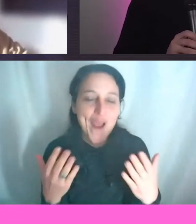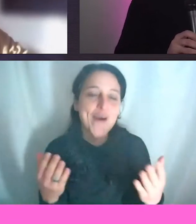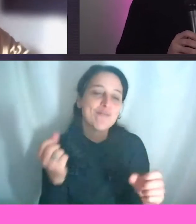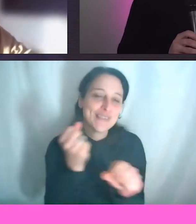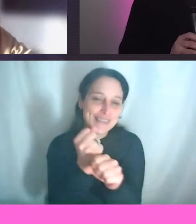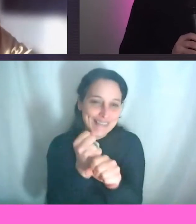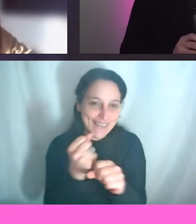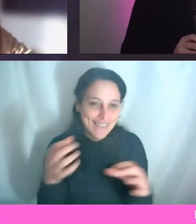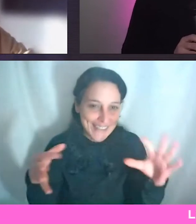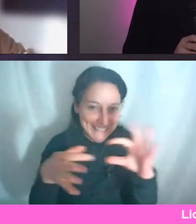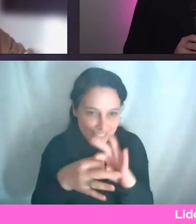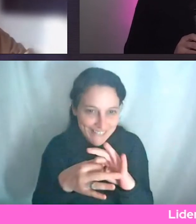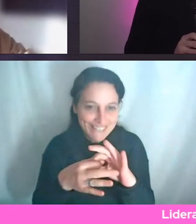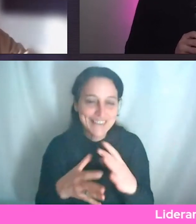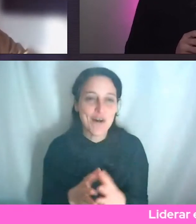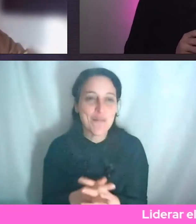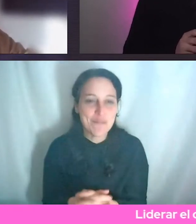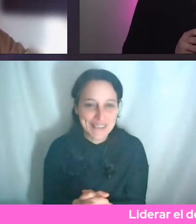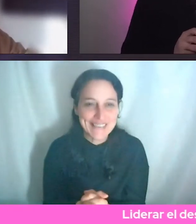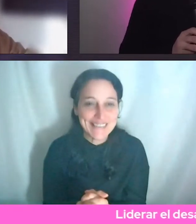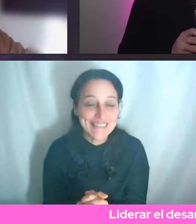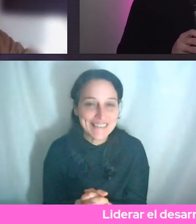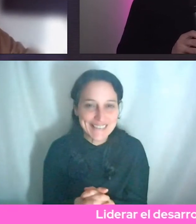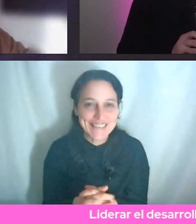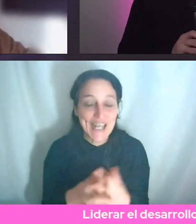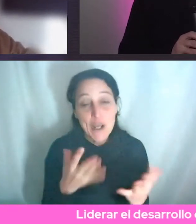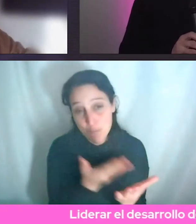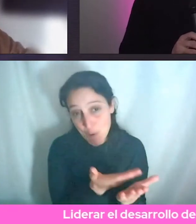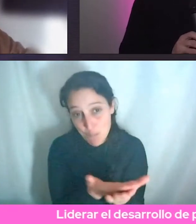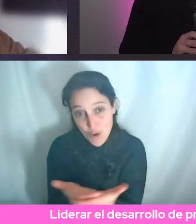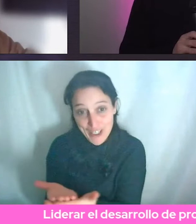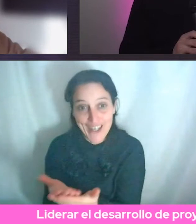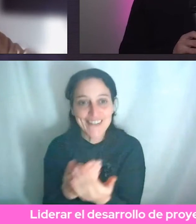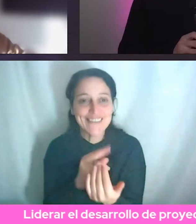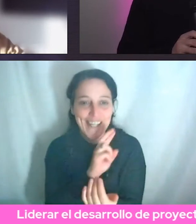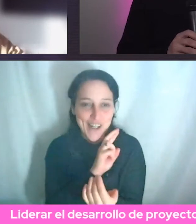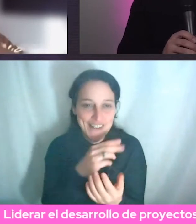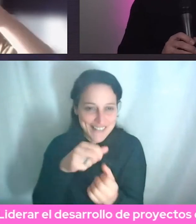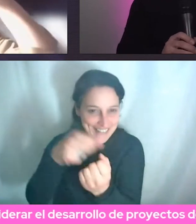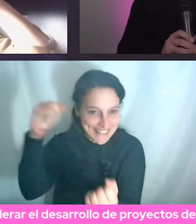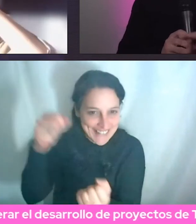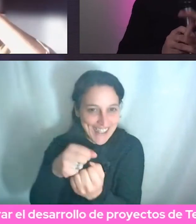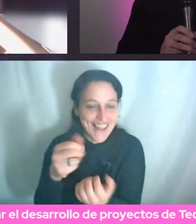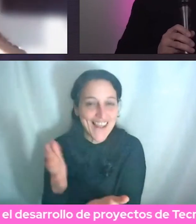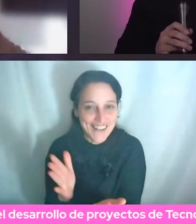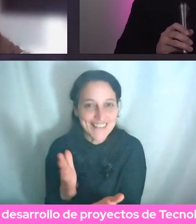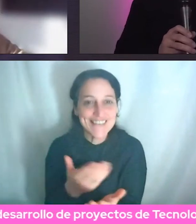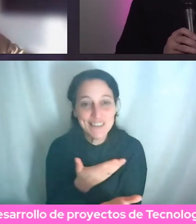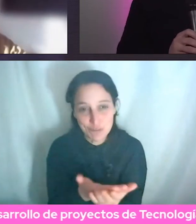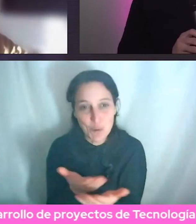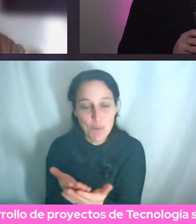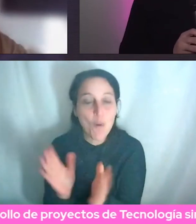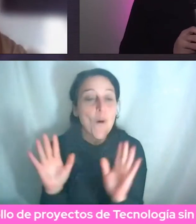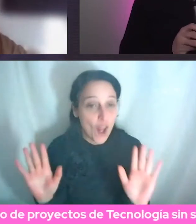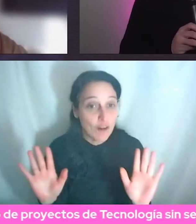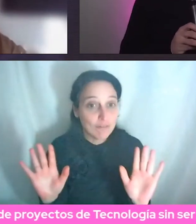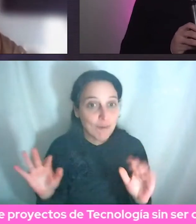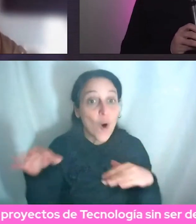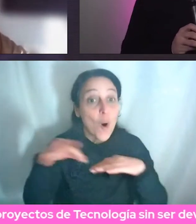nuestras egresadas. Sí, estaría buenísimo. O sea, es como un compromiso,